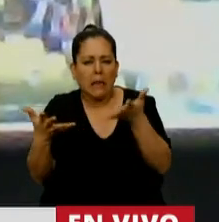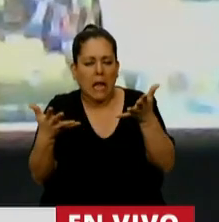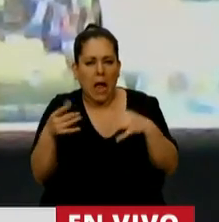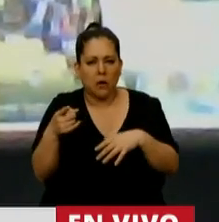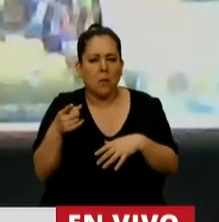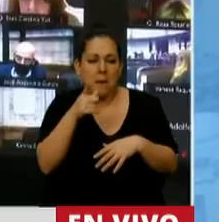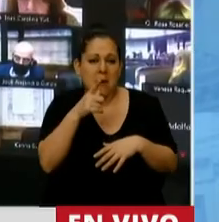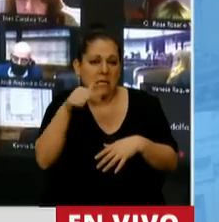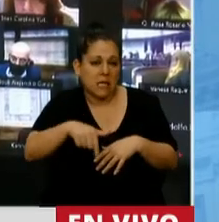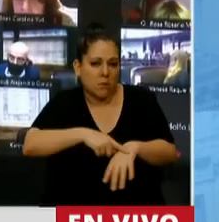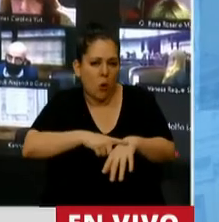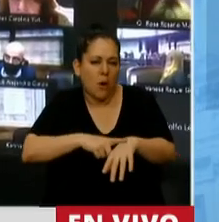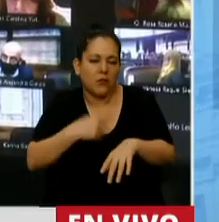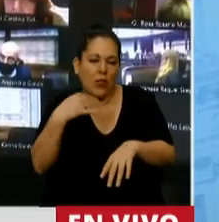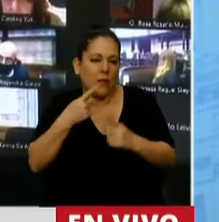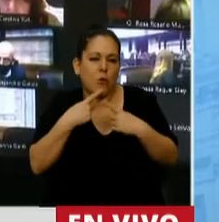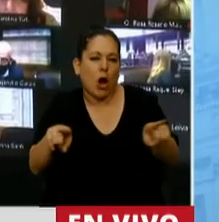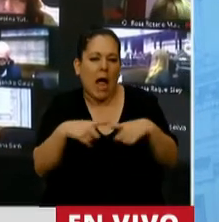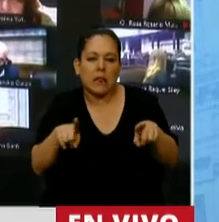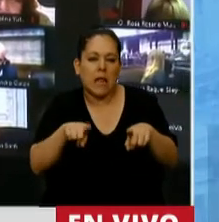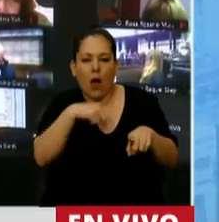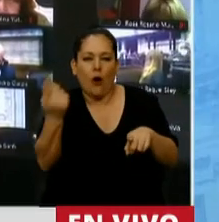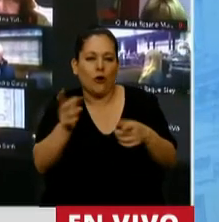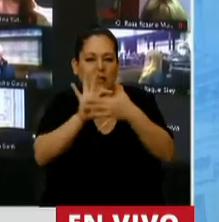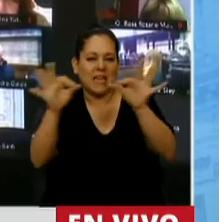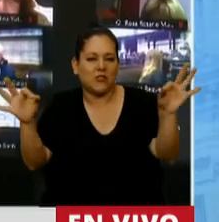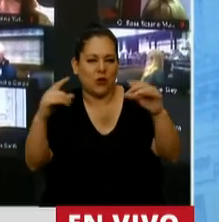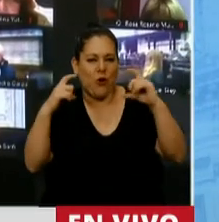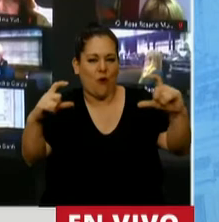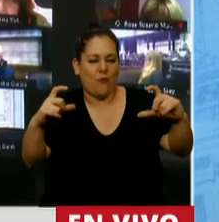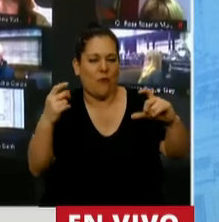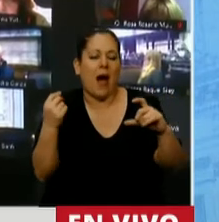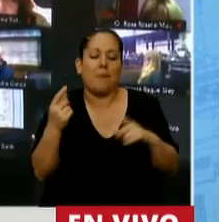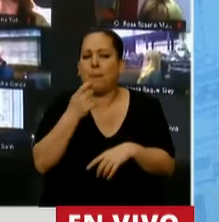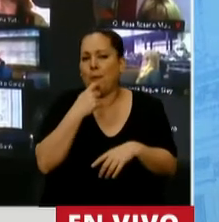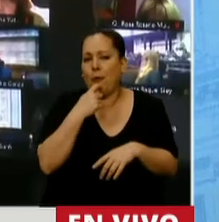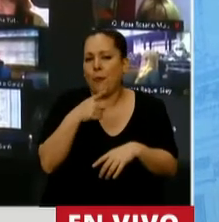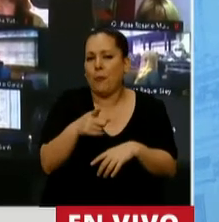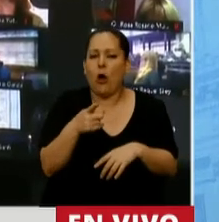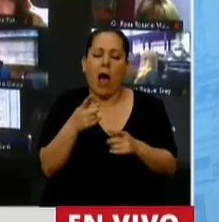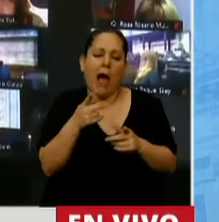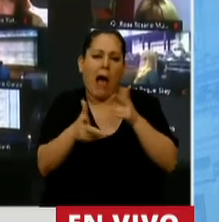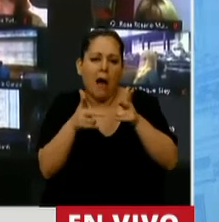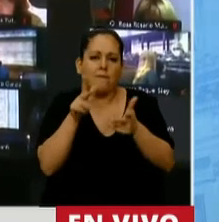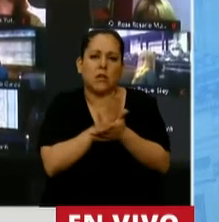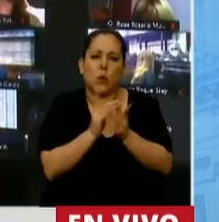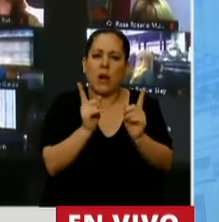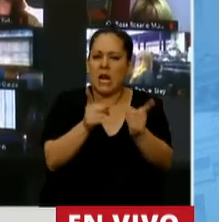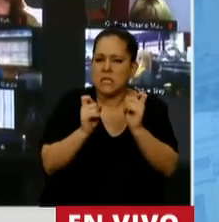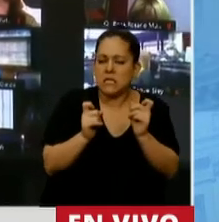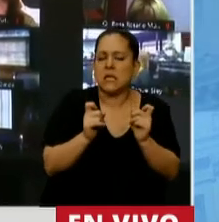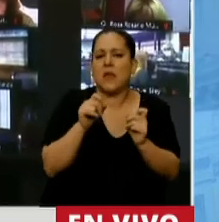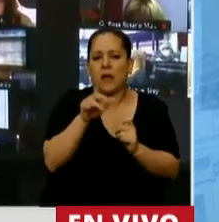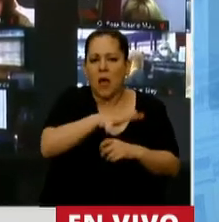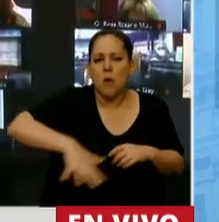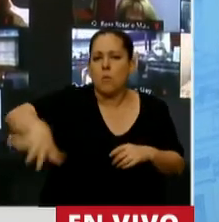cantemos otra estrofa, ¿no? Aquella que habla de la necesidad de que reine en el